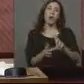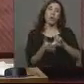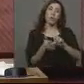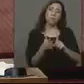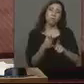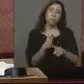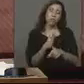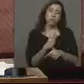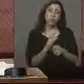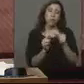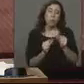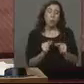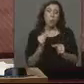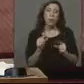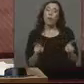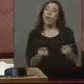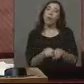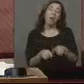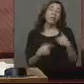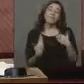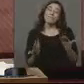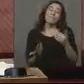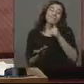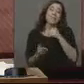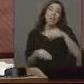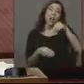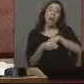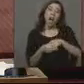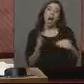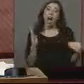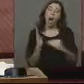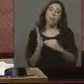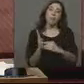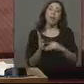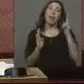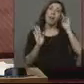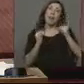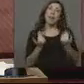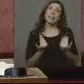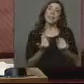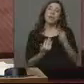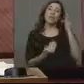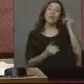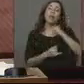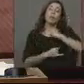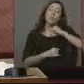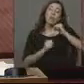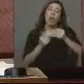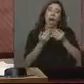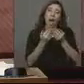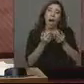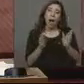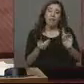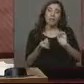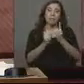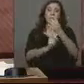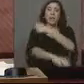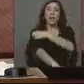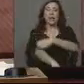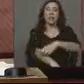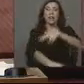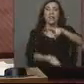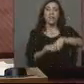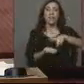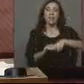escasa y gota gota es que lo aprobaré con la esperanza de que podremos seguir abriendo la puerta a una regionalización de